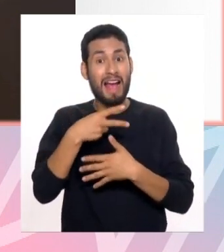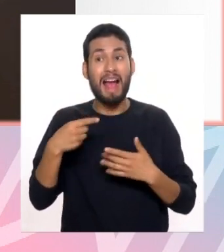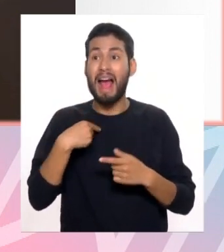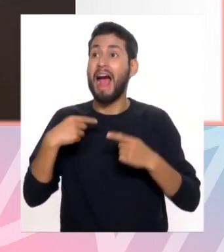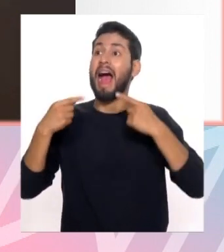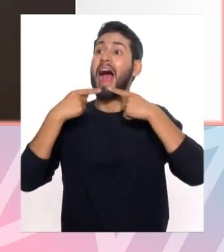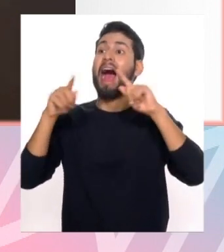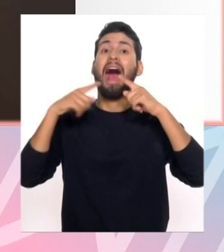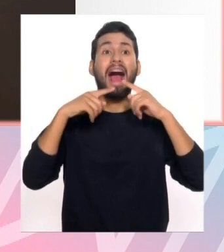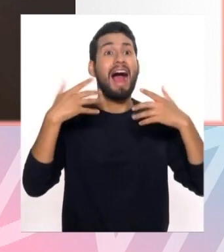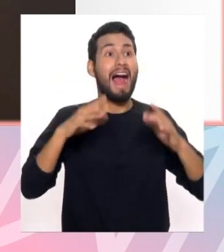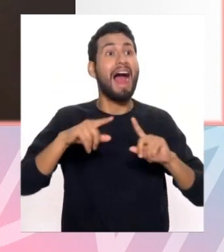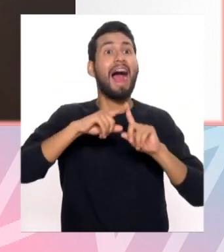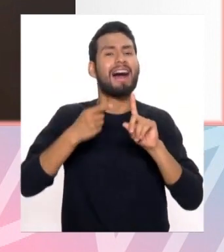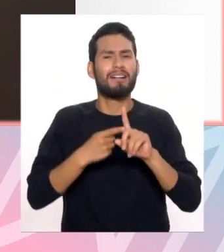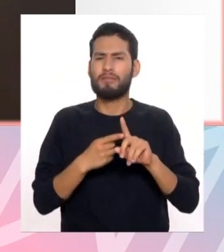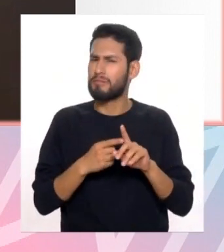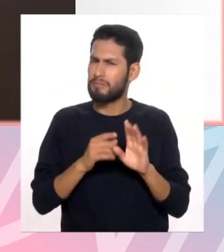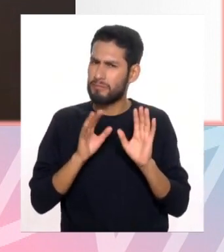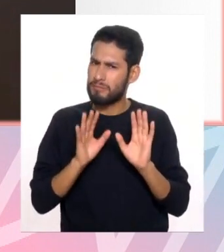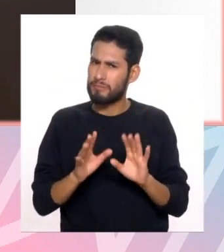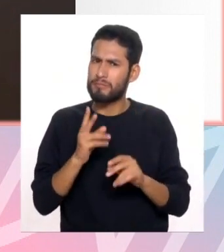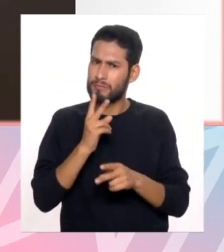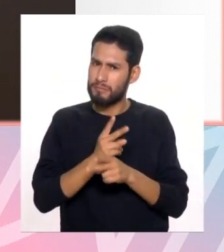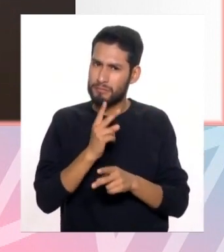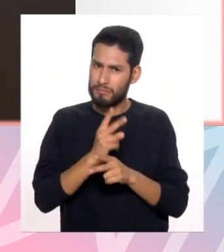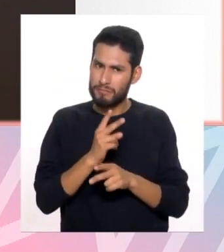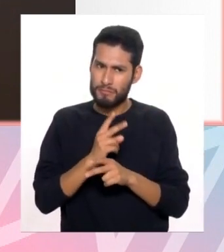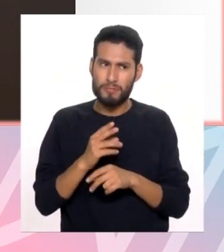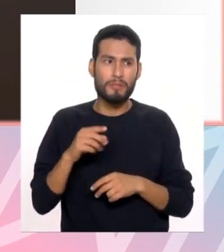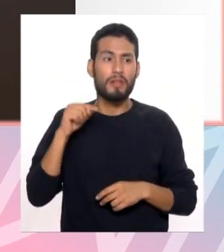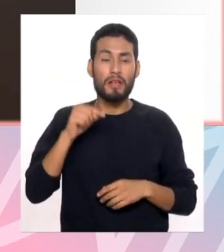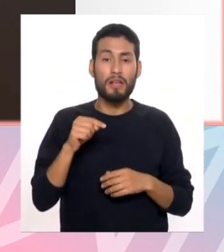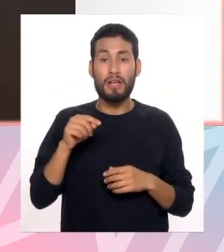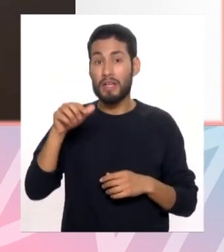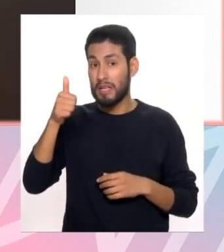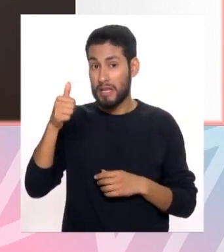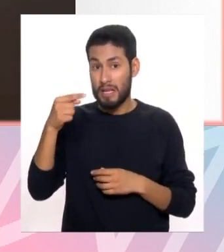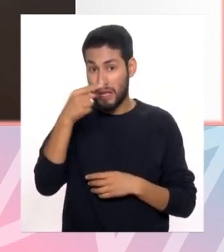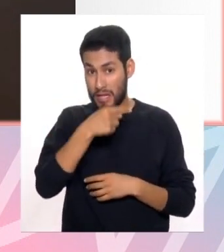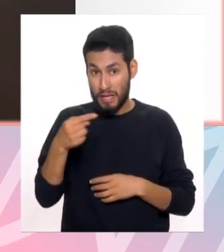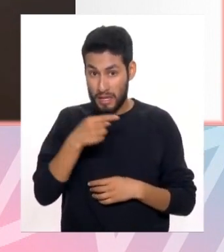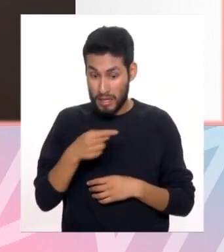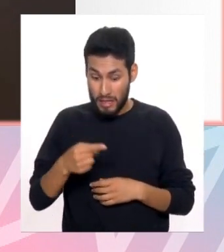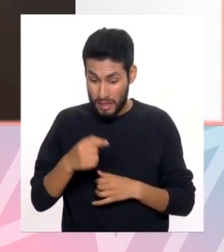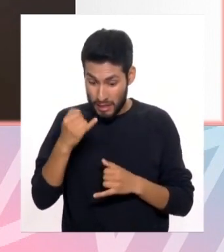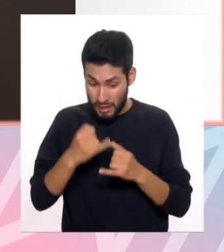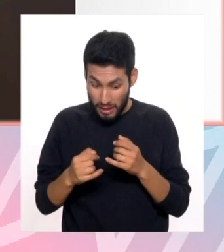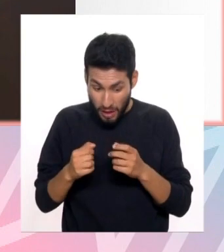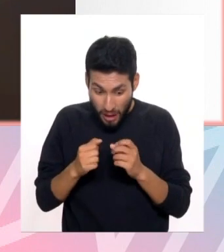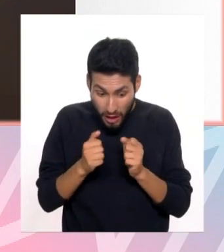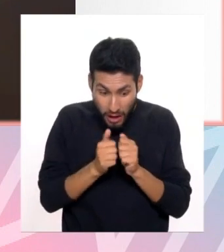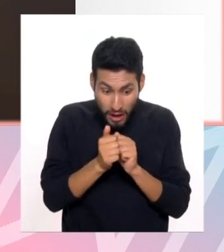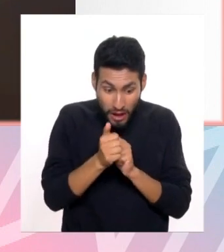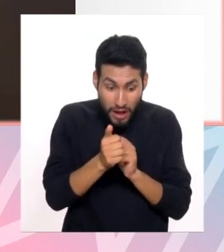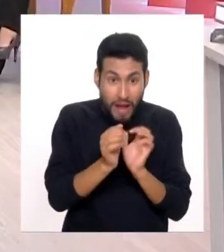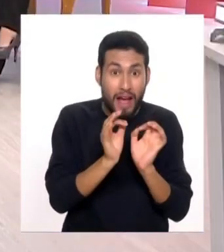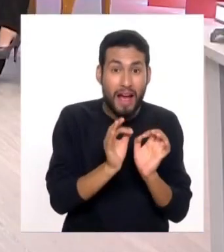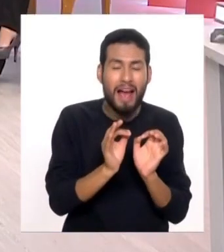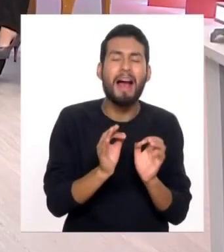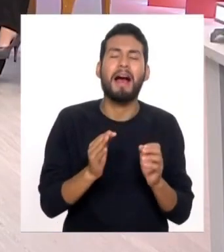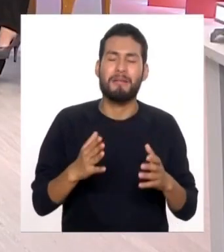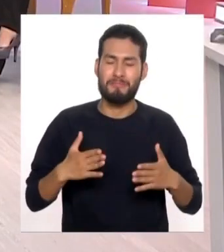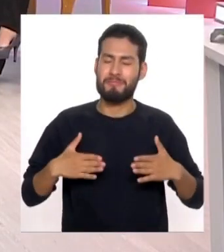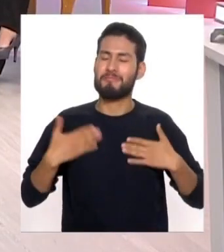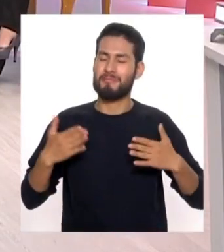cuelgan ya las noticias que está embarazada y hay que tener mucha precaución. Pasar ese periodo de las 10 semanas para recién poder allí empezar a comunicar con Yo sé que es